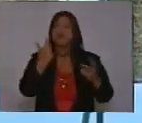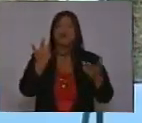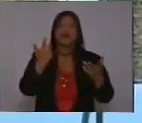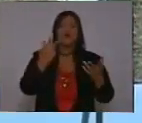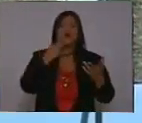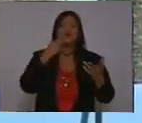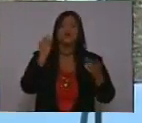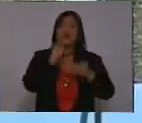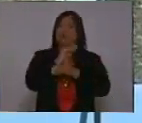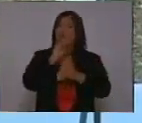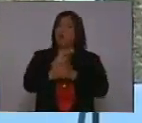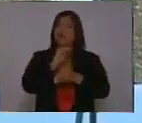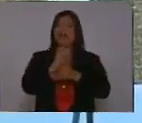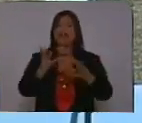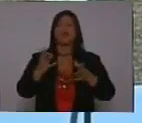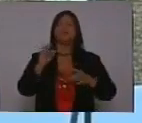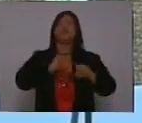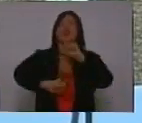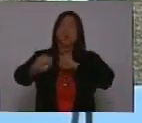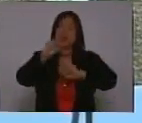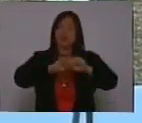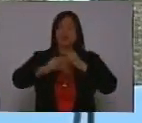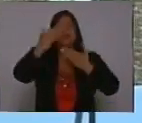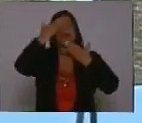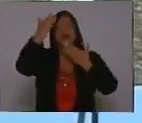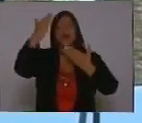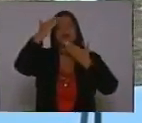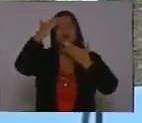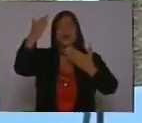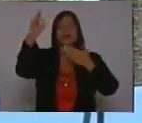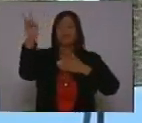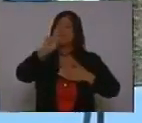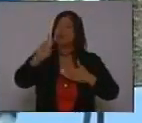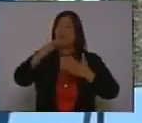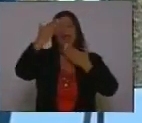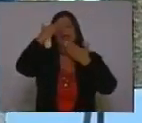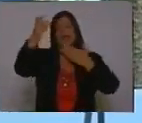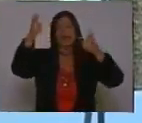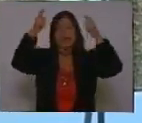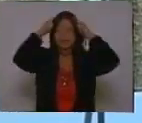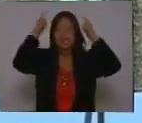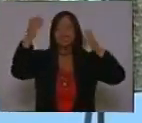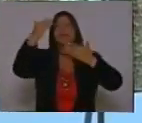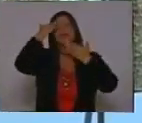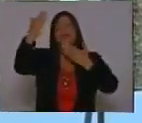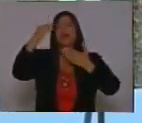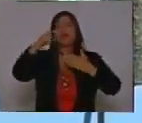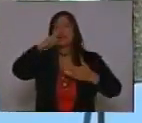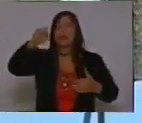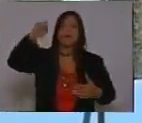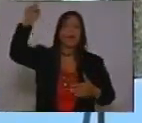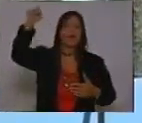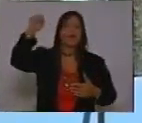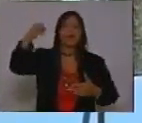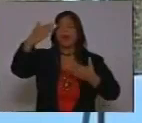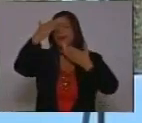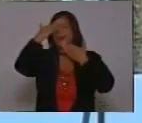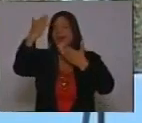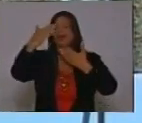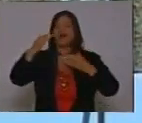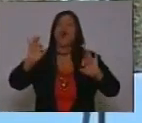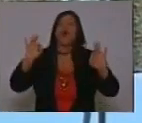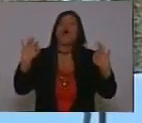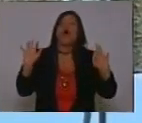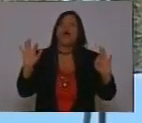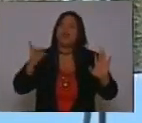seu cuidado certo. Entonces, gracias Venezuela, gracias comandante Chávez, gracias comandante Maduro, y ojalá